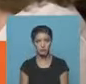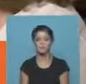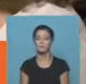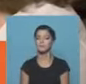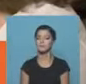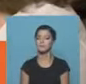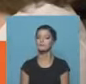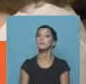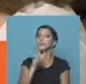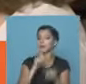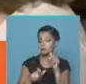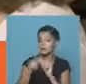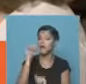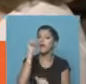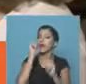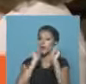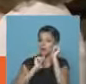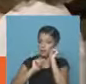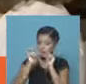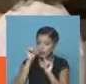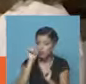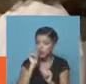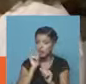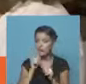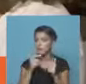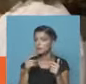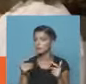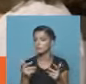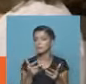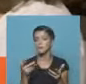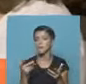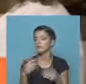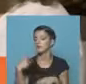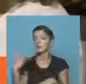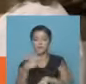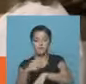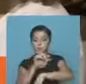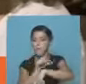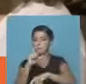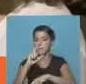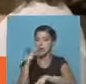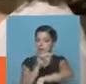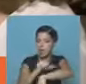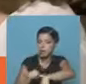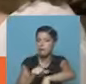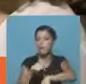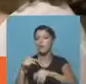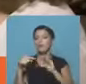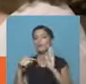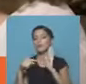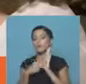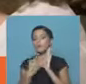que están así herida con, así que tienen balas, así que se las hertó, pero se puede,